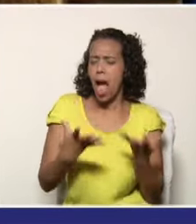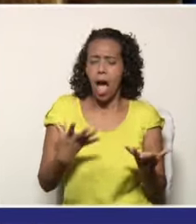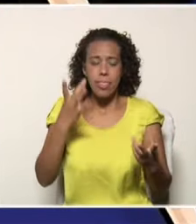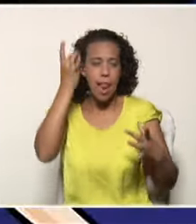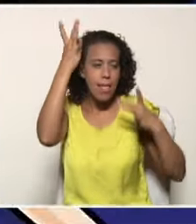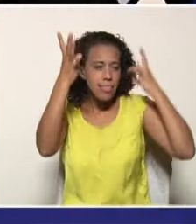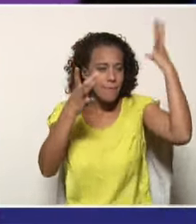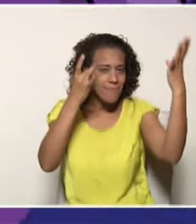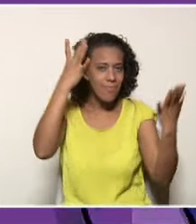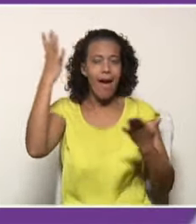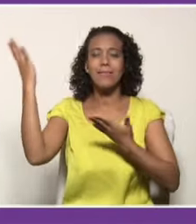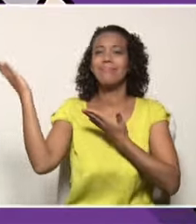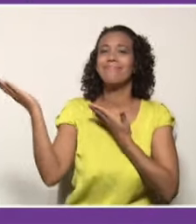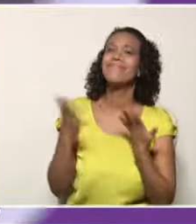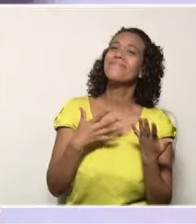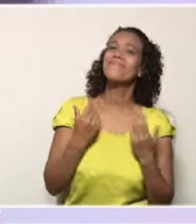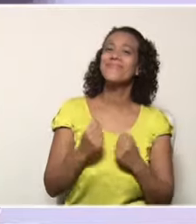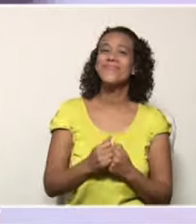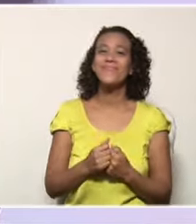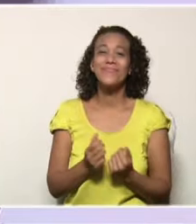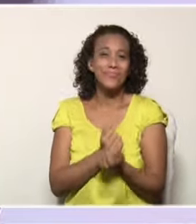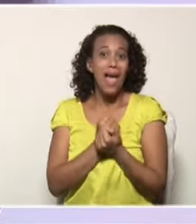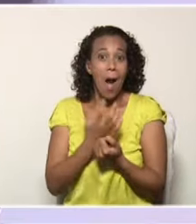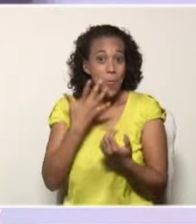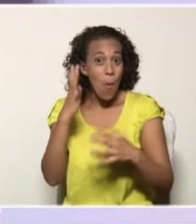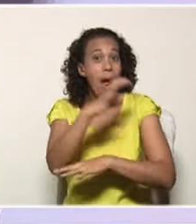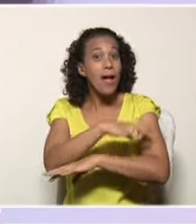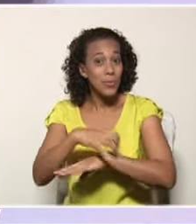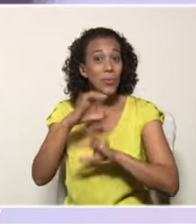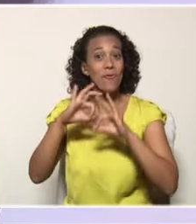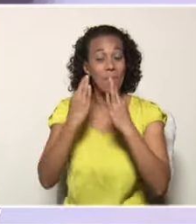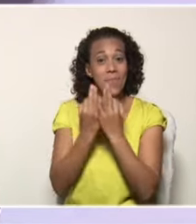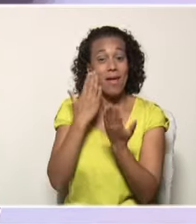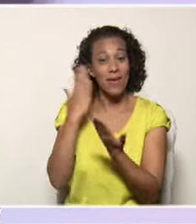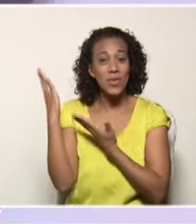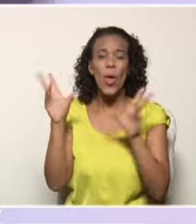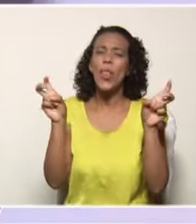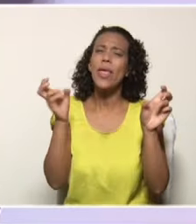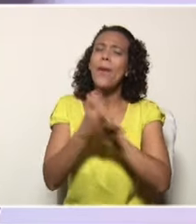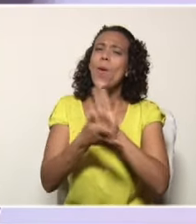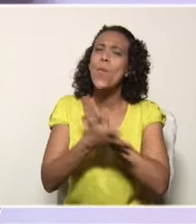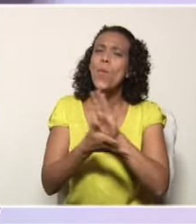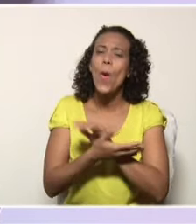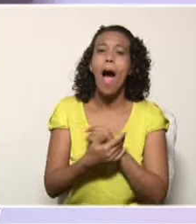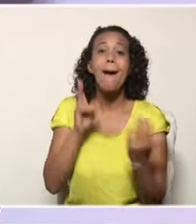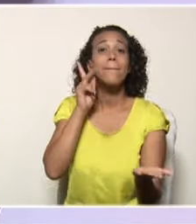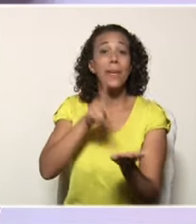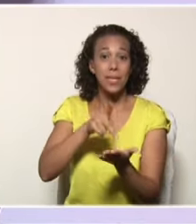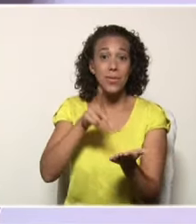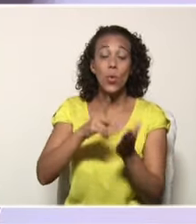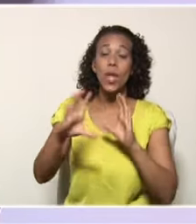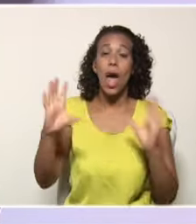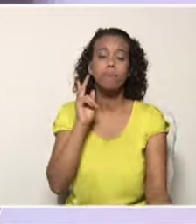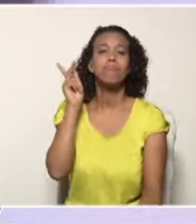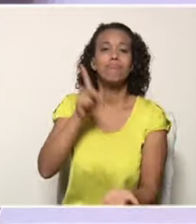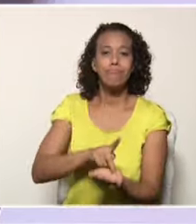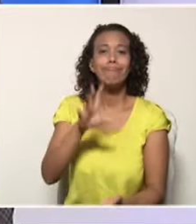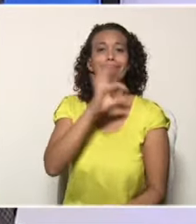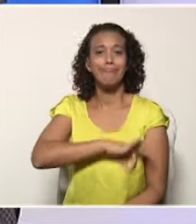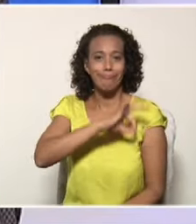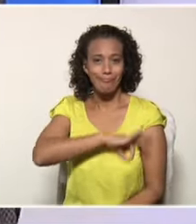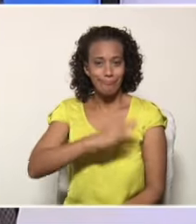te alborota la imaginación. Bienvenidos a Cada Familia una Escuela. Nuestro tema generador es participación y protagonismo